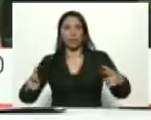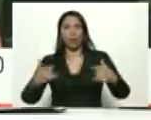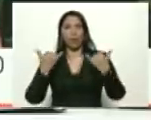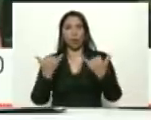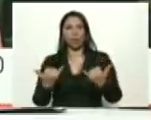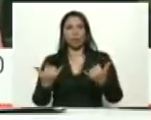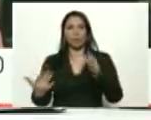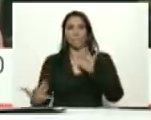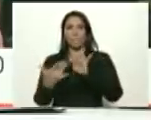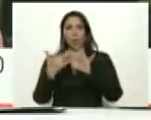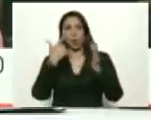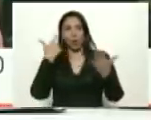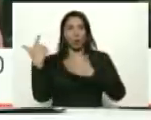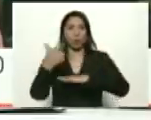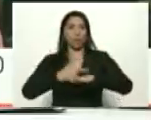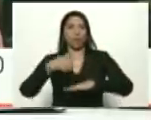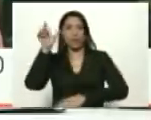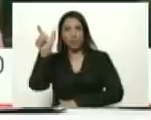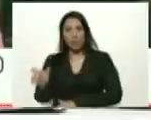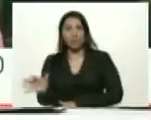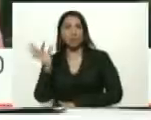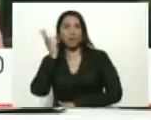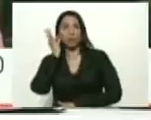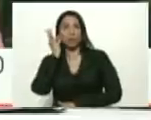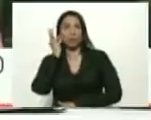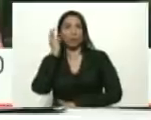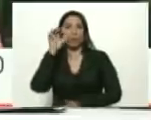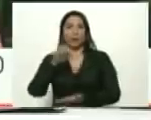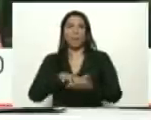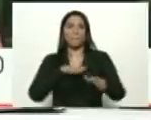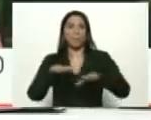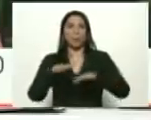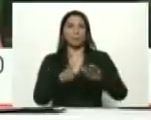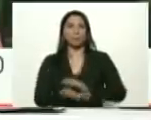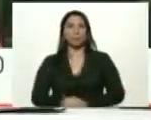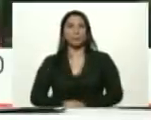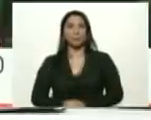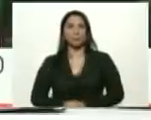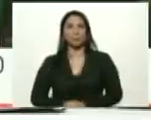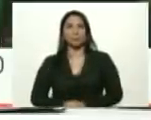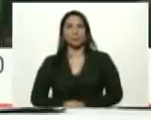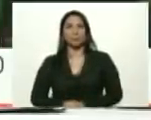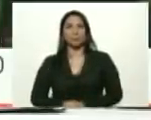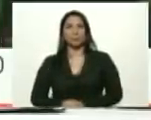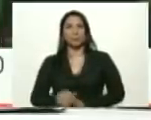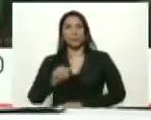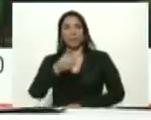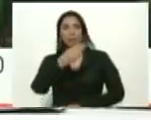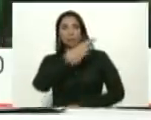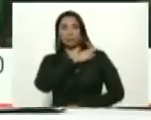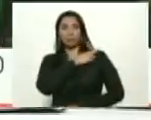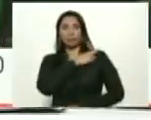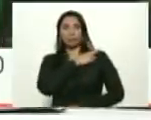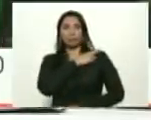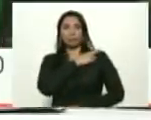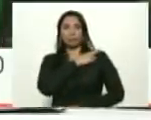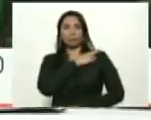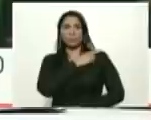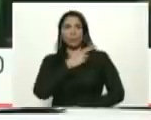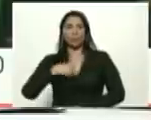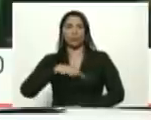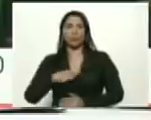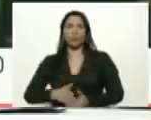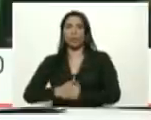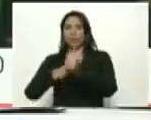directo con Margot Godoy, líder joven del llano venezolano. Allá está con el general de división, nuestro líder